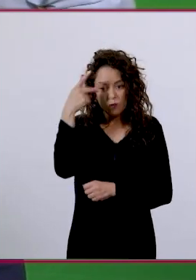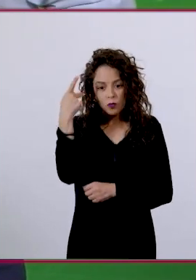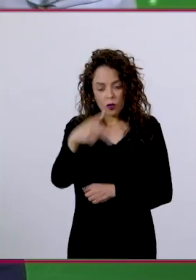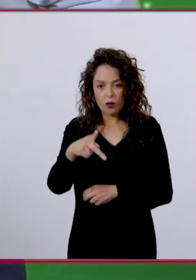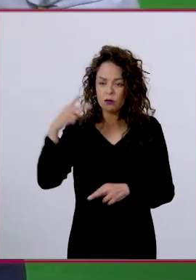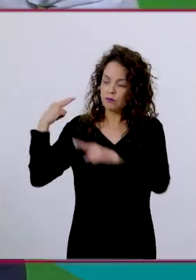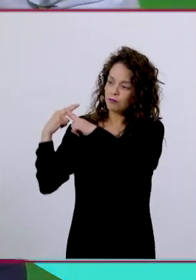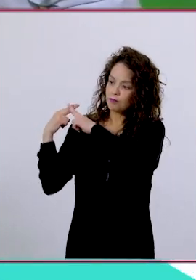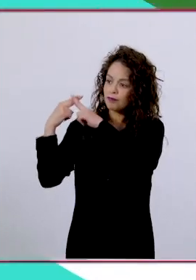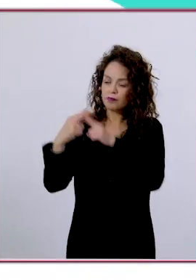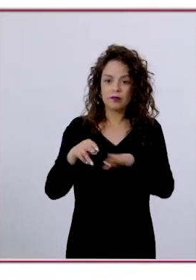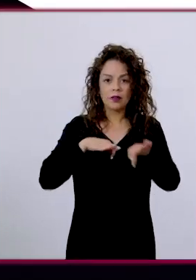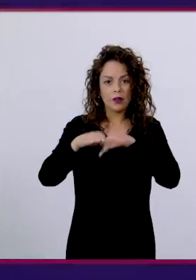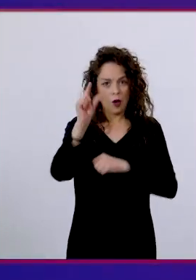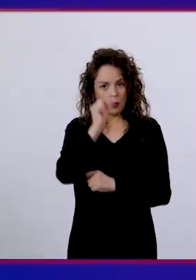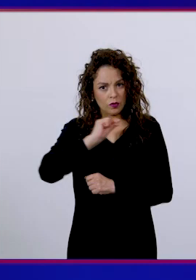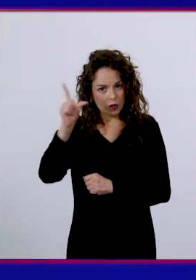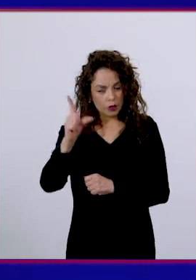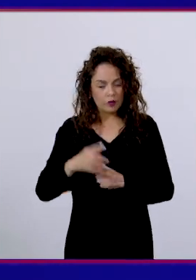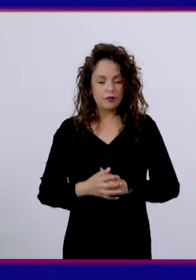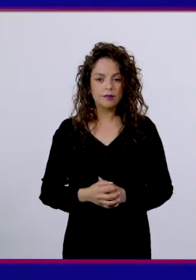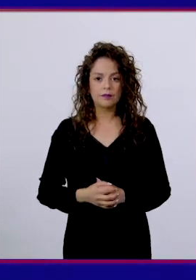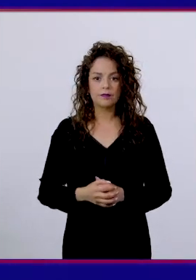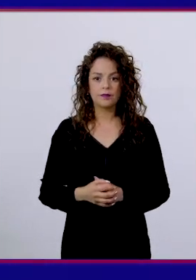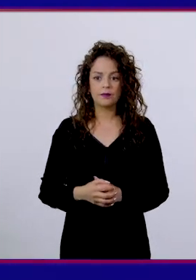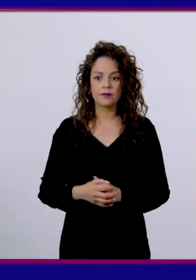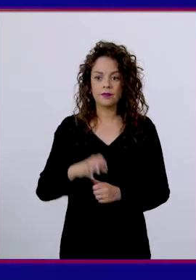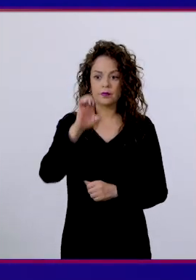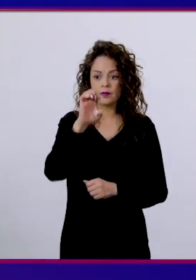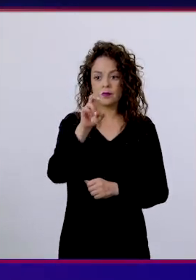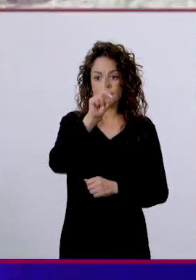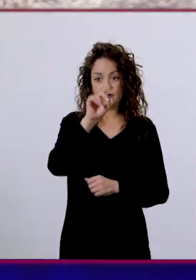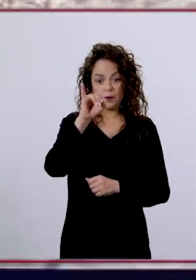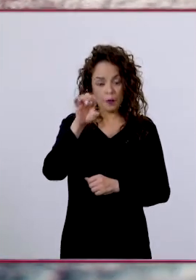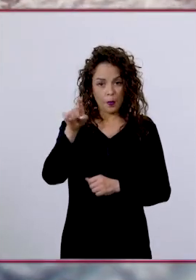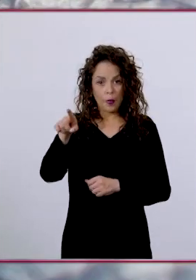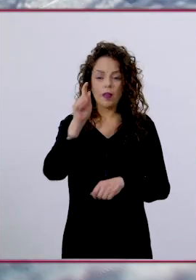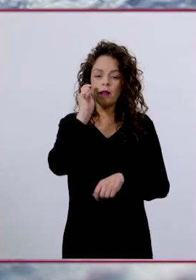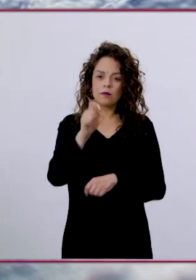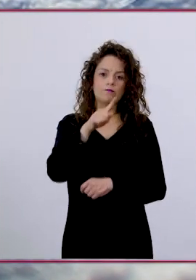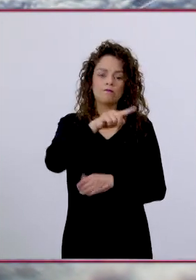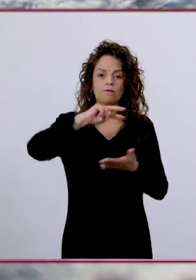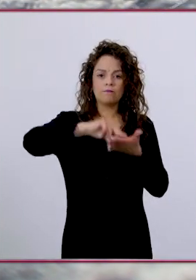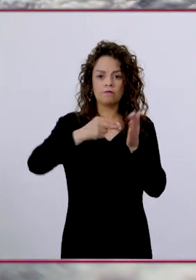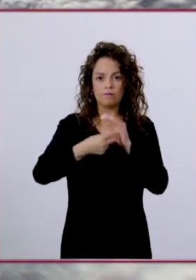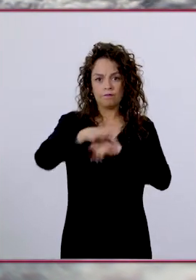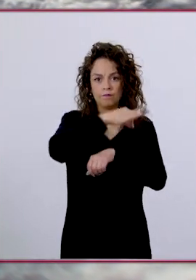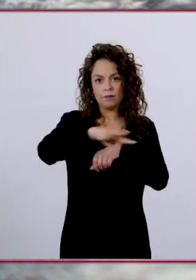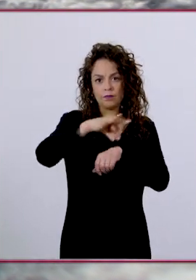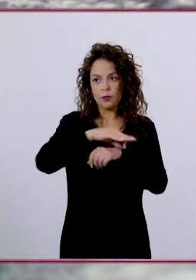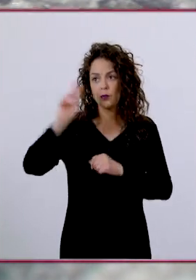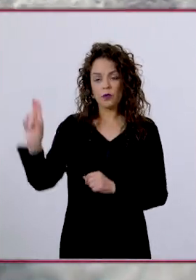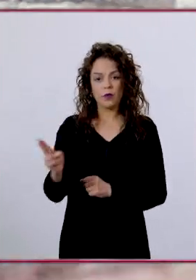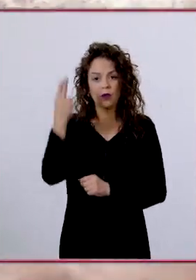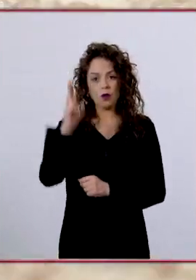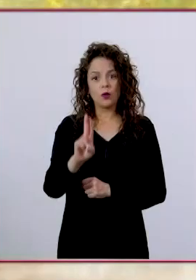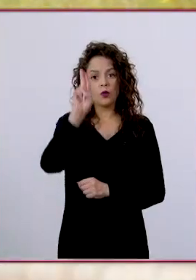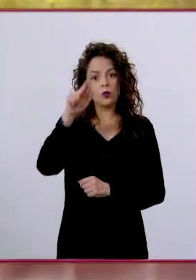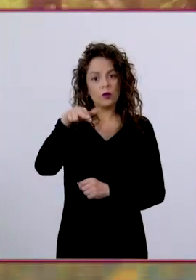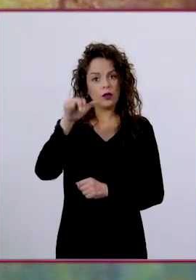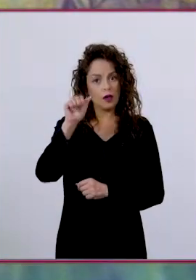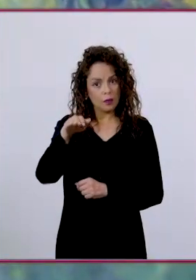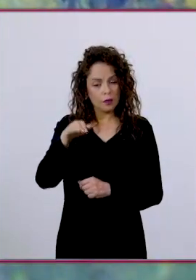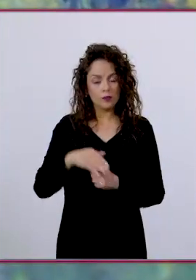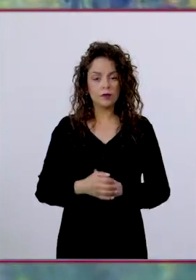trayectorias profesionales. Eli Vigueras es arquitecta por la Facultad de Arquitectura de la Universidad Nacional Autónoma